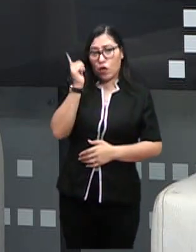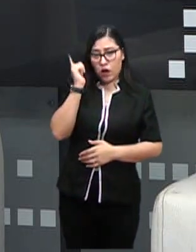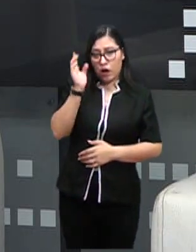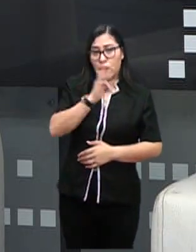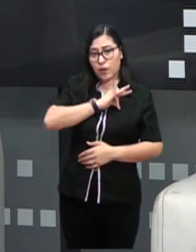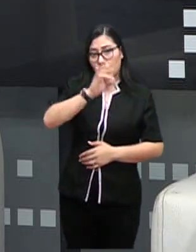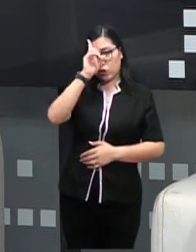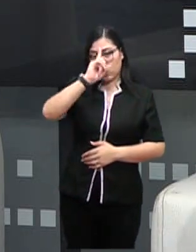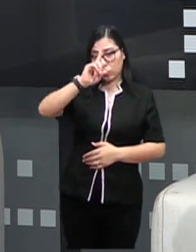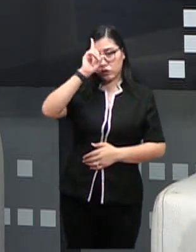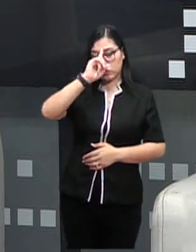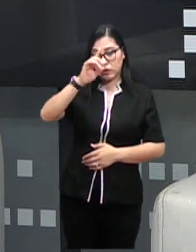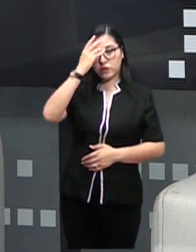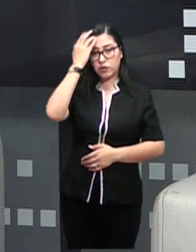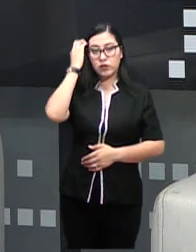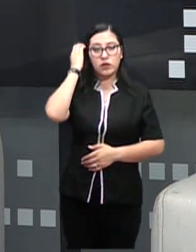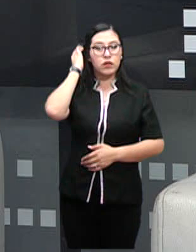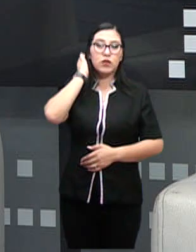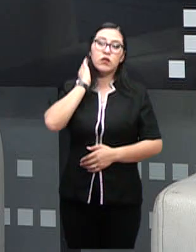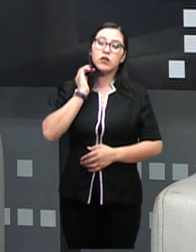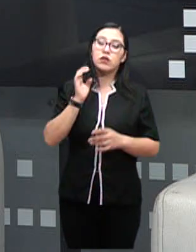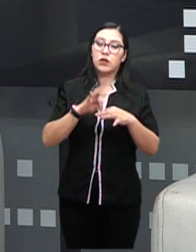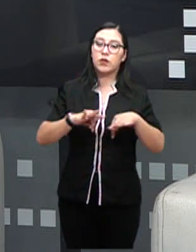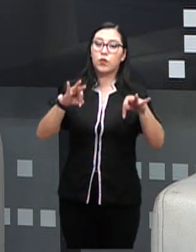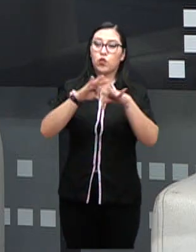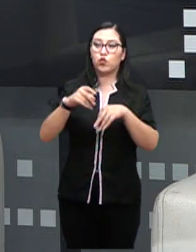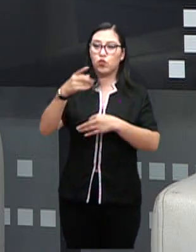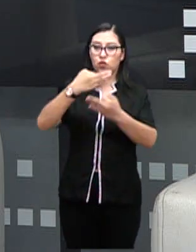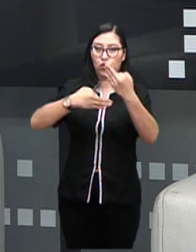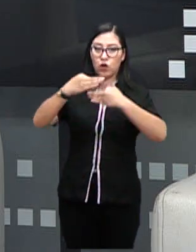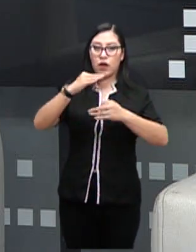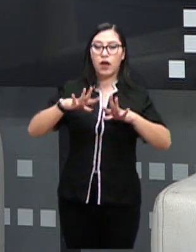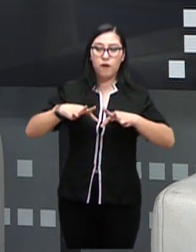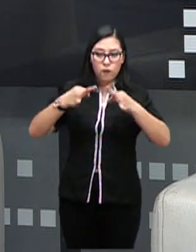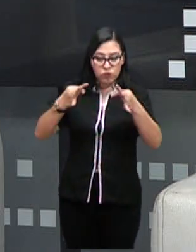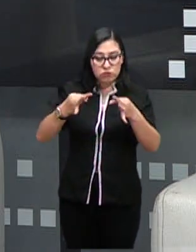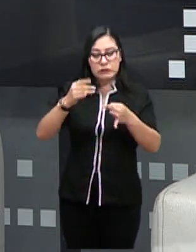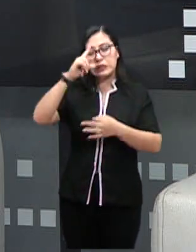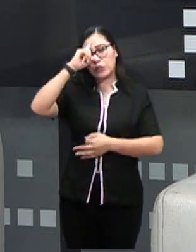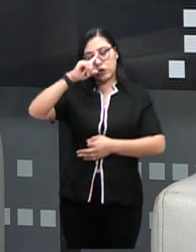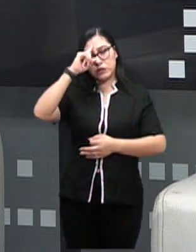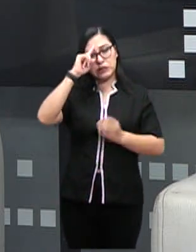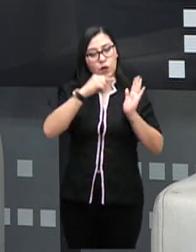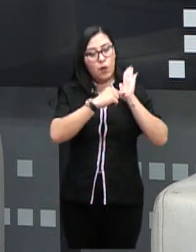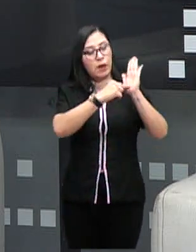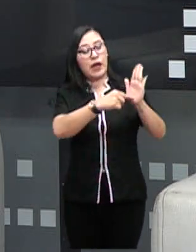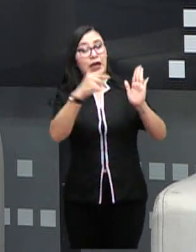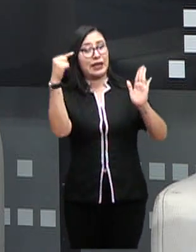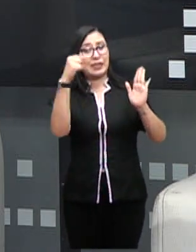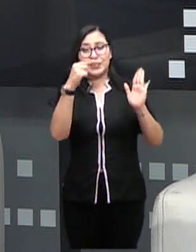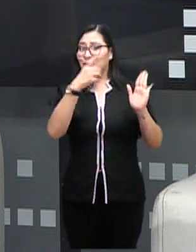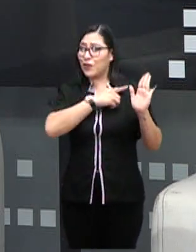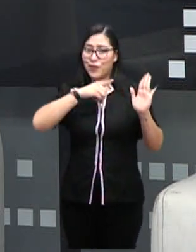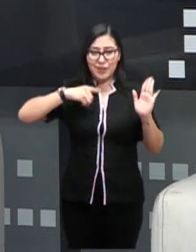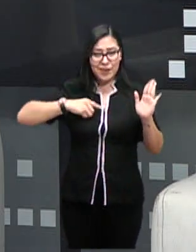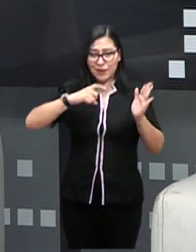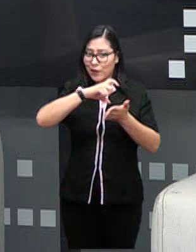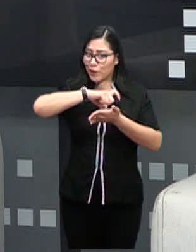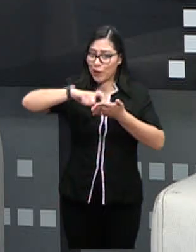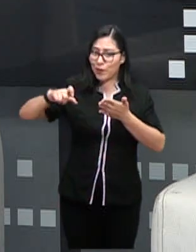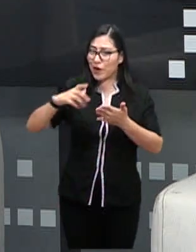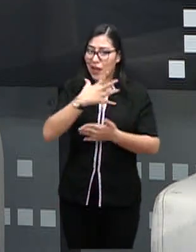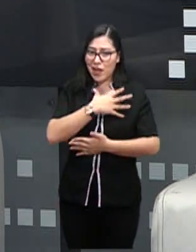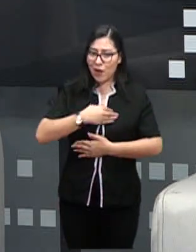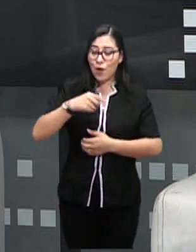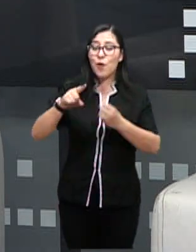director de Protección Civil, que usted le recomendara en su fundación, también a los padres de familia, no comprarle esto a los hijos. Esto hace más